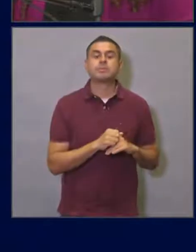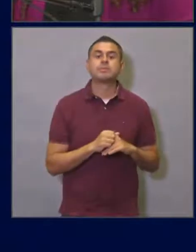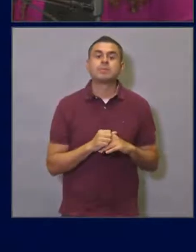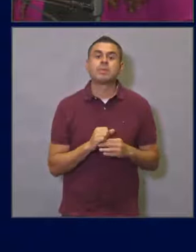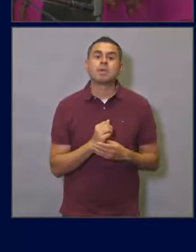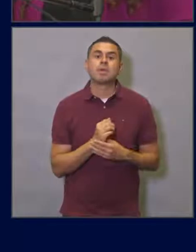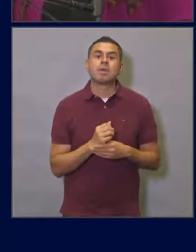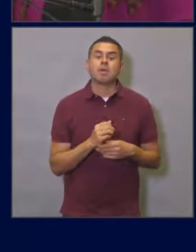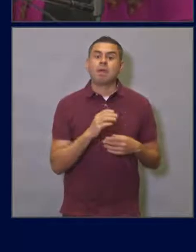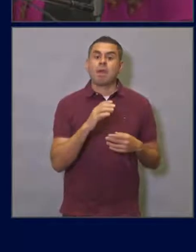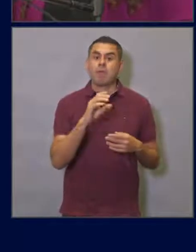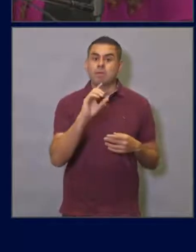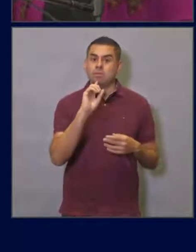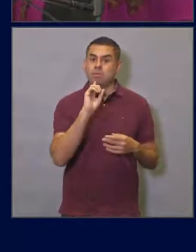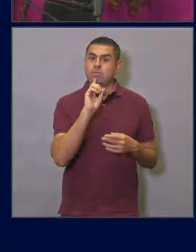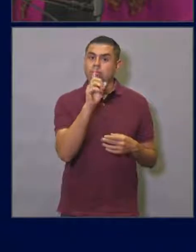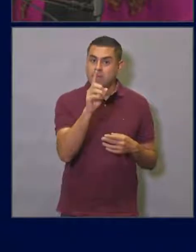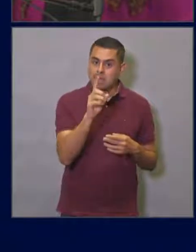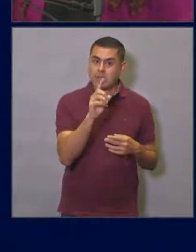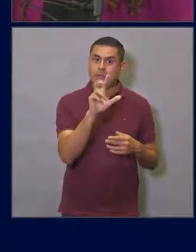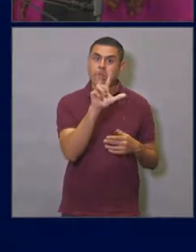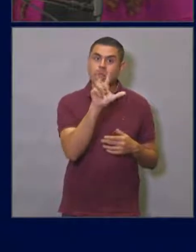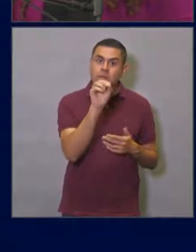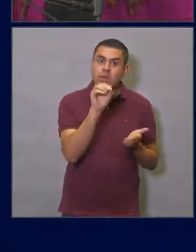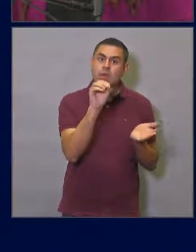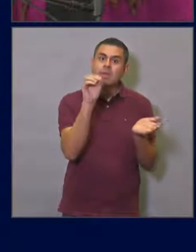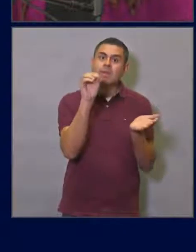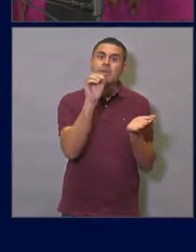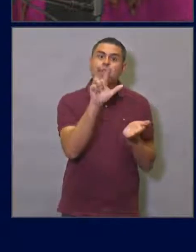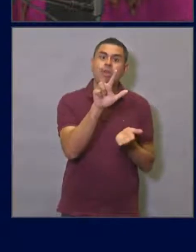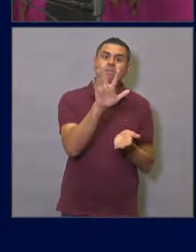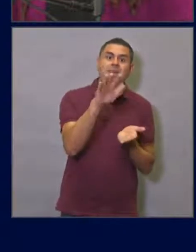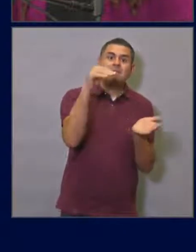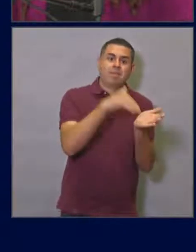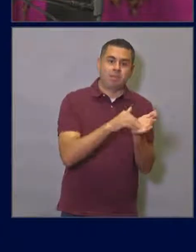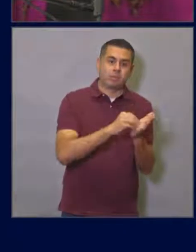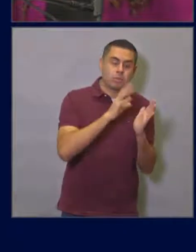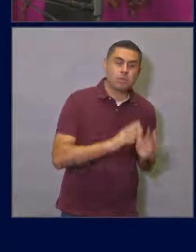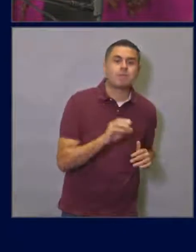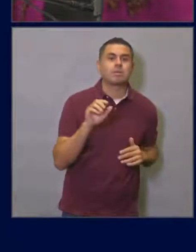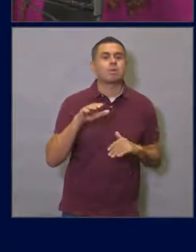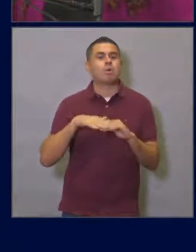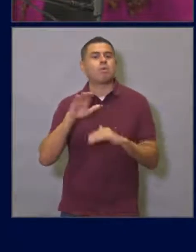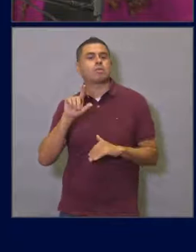20,000 empleados han regresado a la escuela para instrucción en persona.